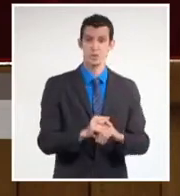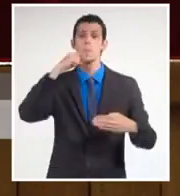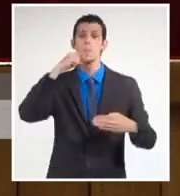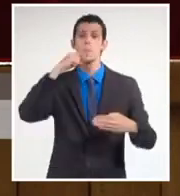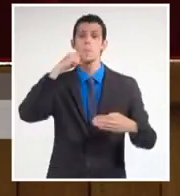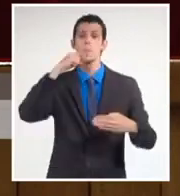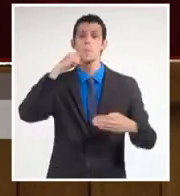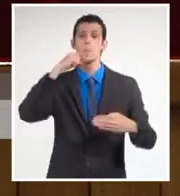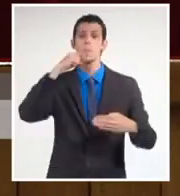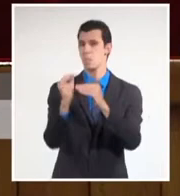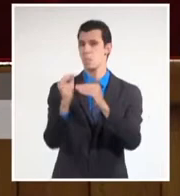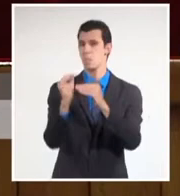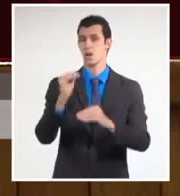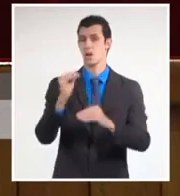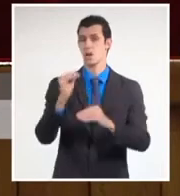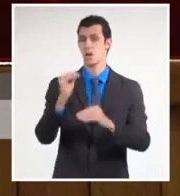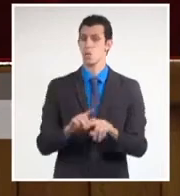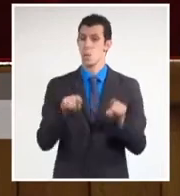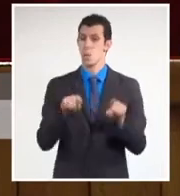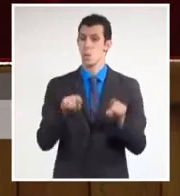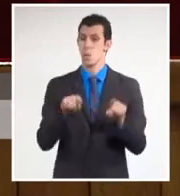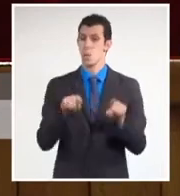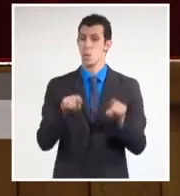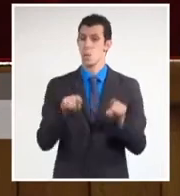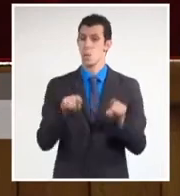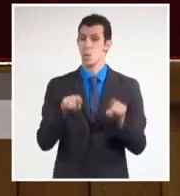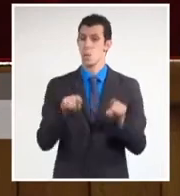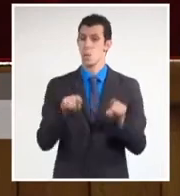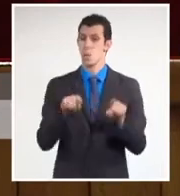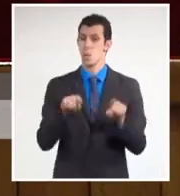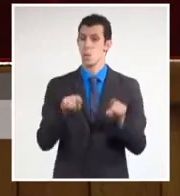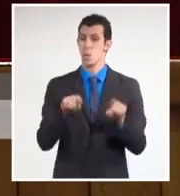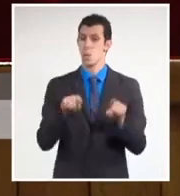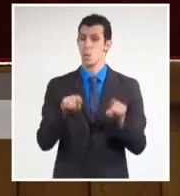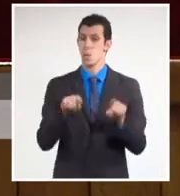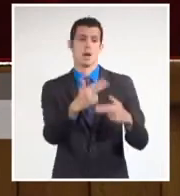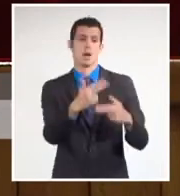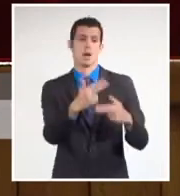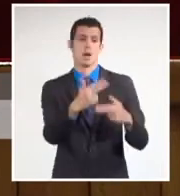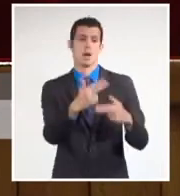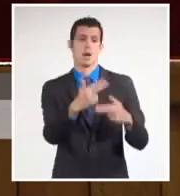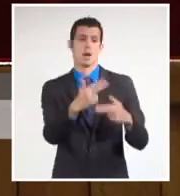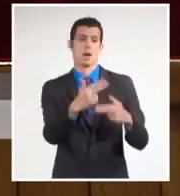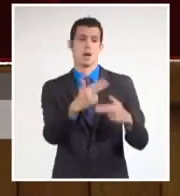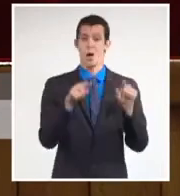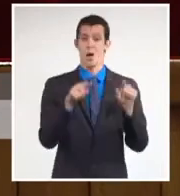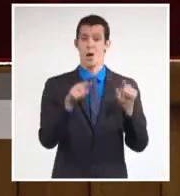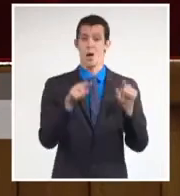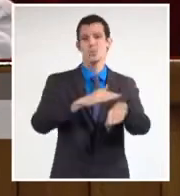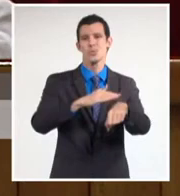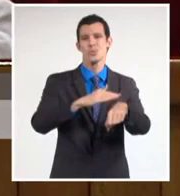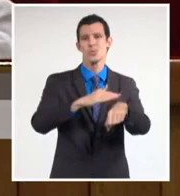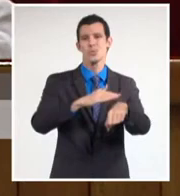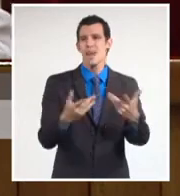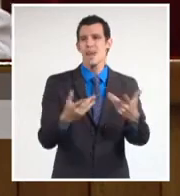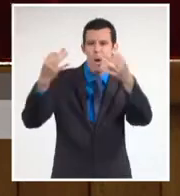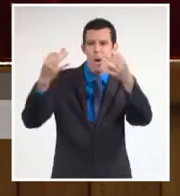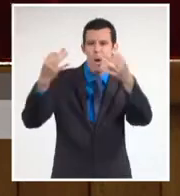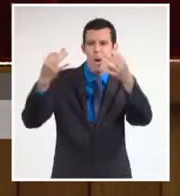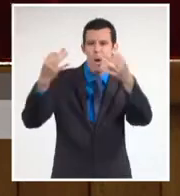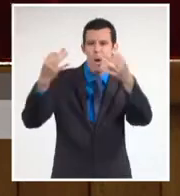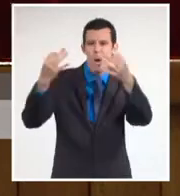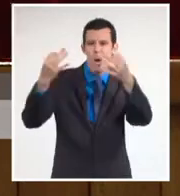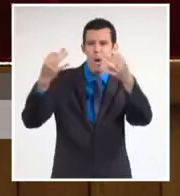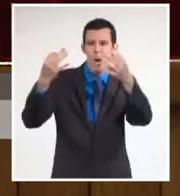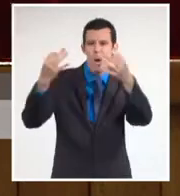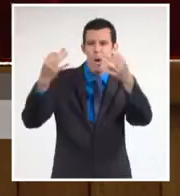llevando ese tipo de cambio a los precios. Y es uno de los catalizadores, los procesos inflacionarios que también tenemos en la economía y es un